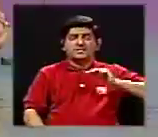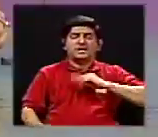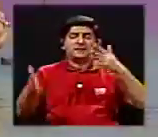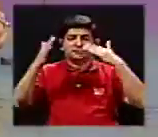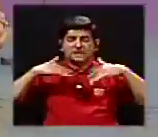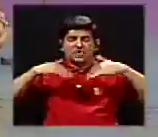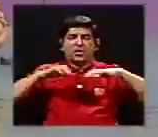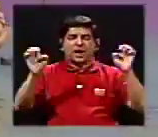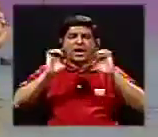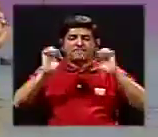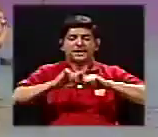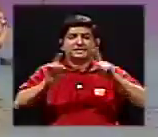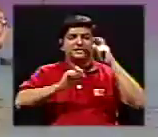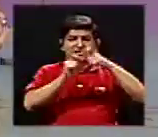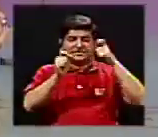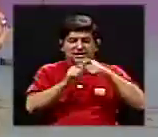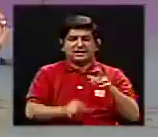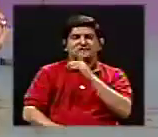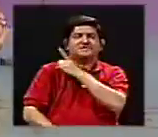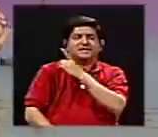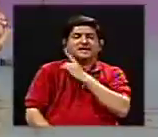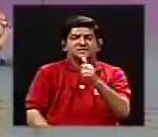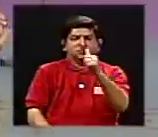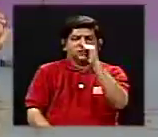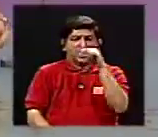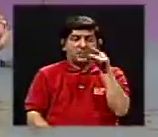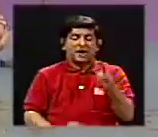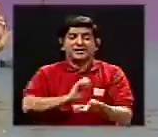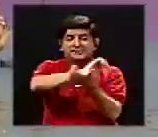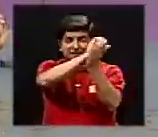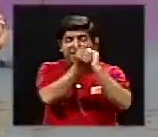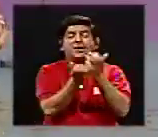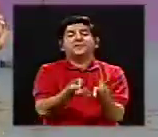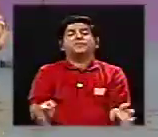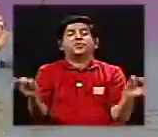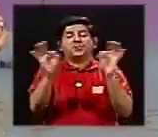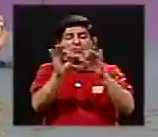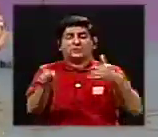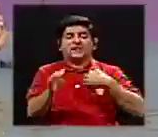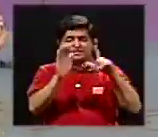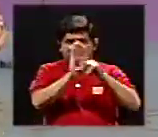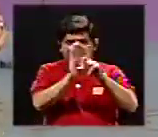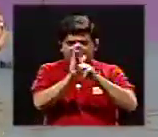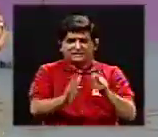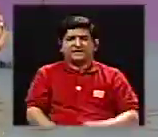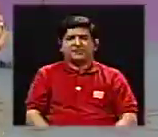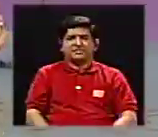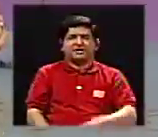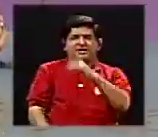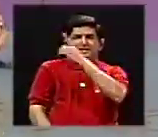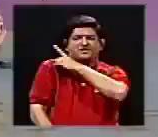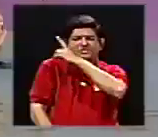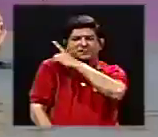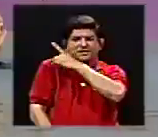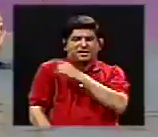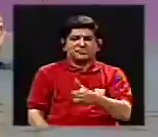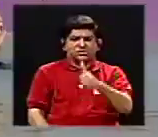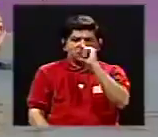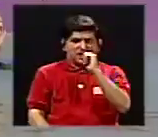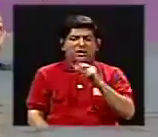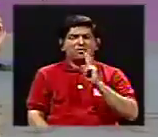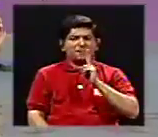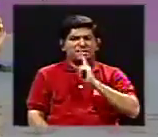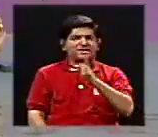Ambiente y Energía, pero propiamente la Dirección de Aguas. Eso es otro cambio sustancial en la ley, porque la Dirección de Aguas se nombra como